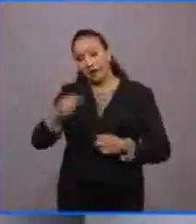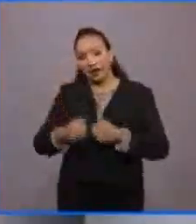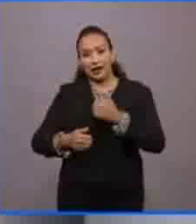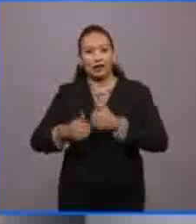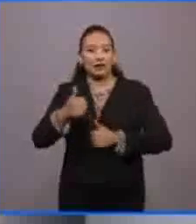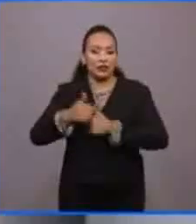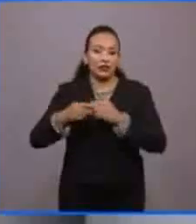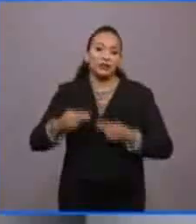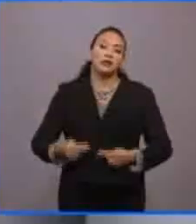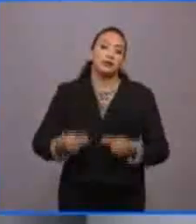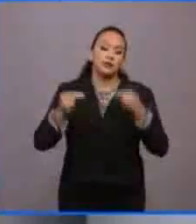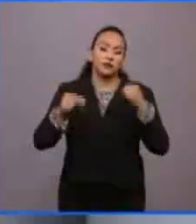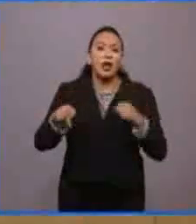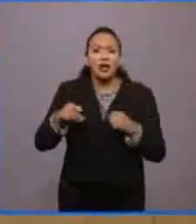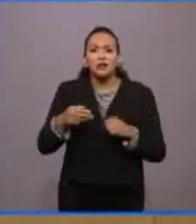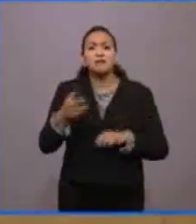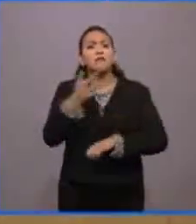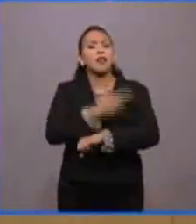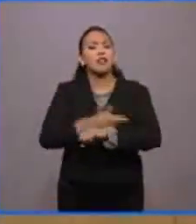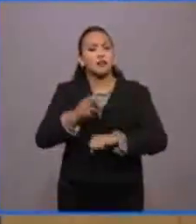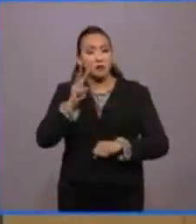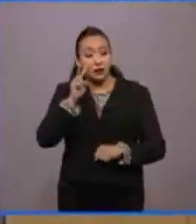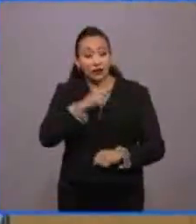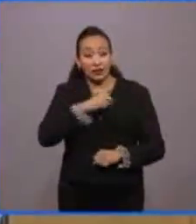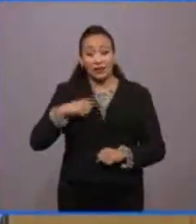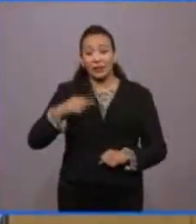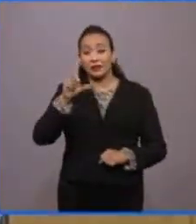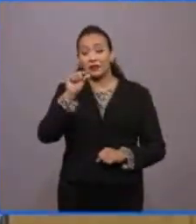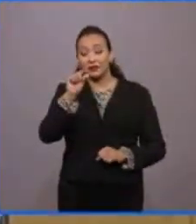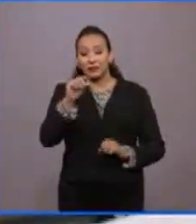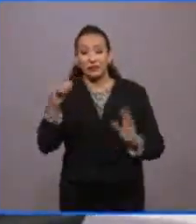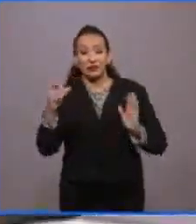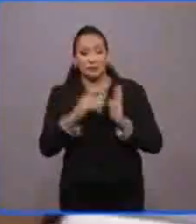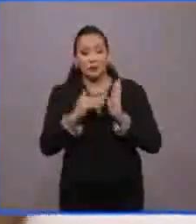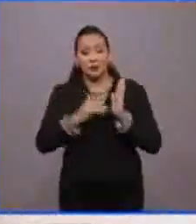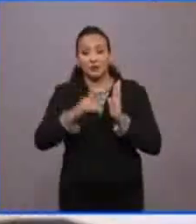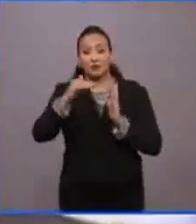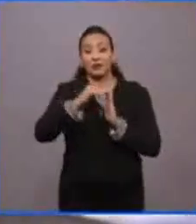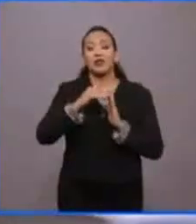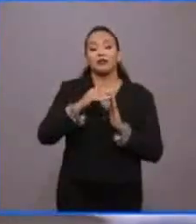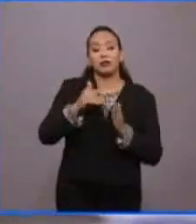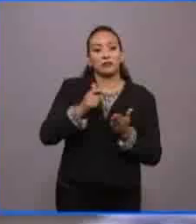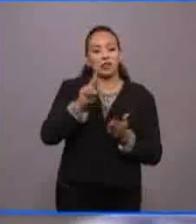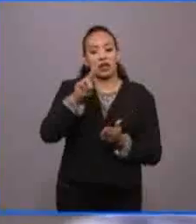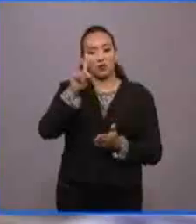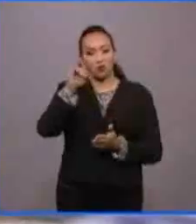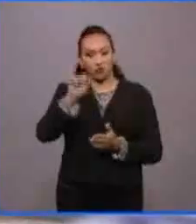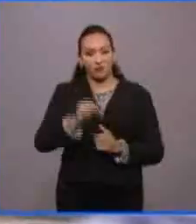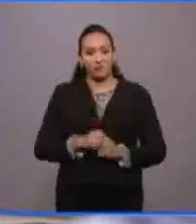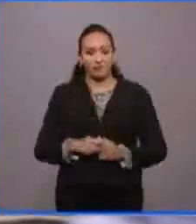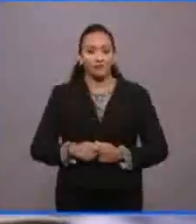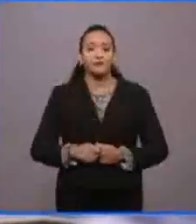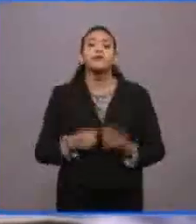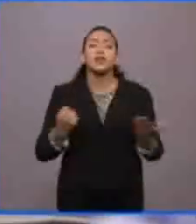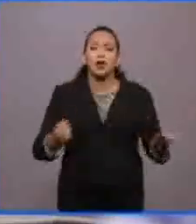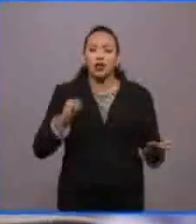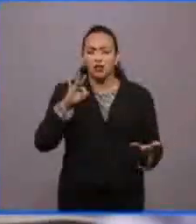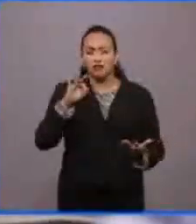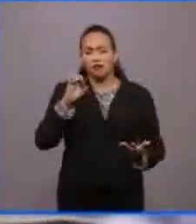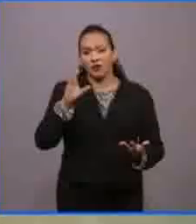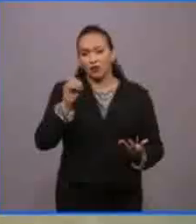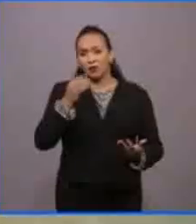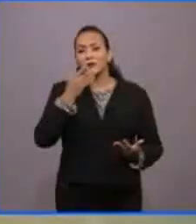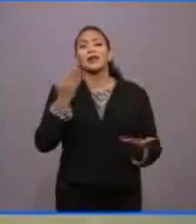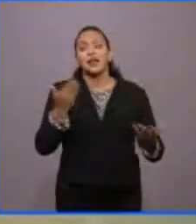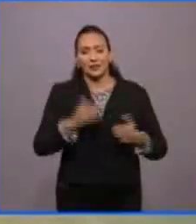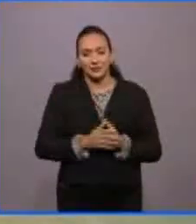mercantiles han conocido asuntos cuya deuda asciende a más de 70,000 millones de UDIs. Entre las funciones del IFECOM se